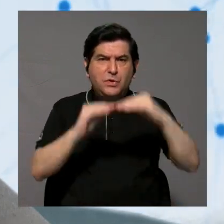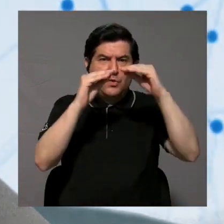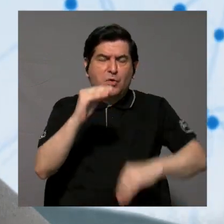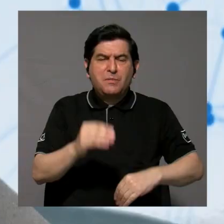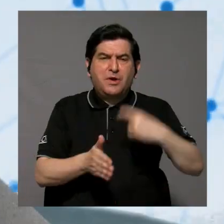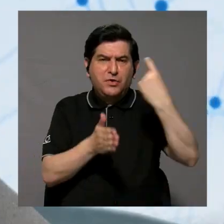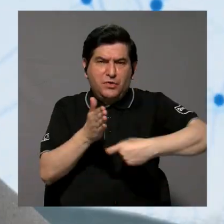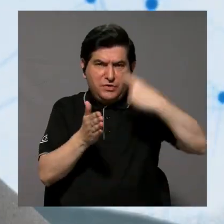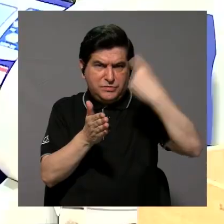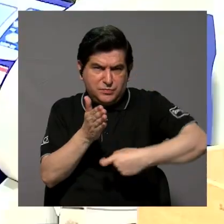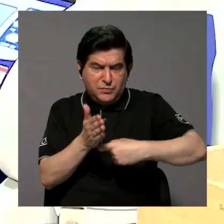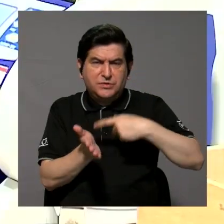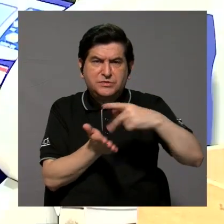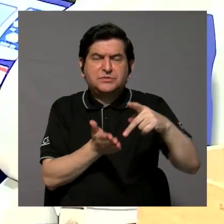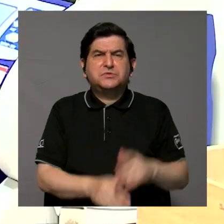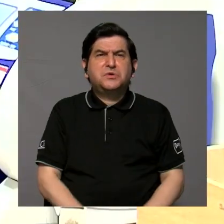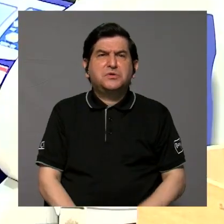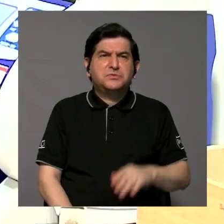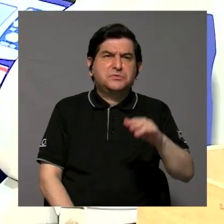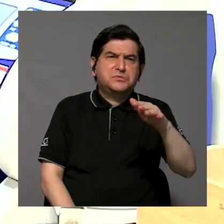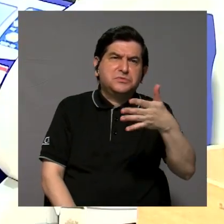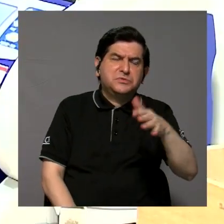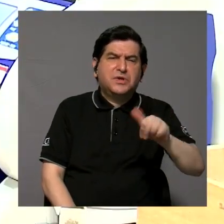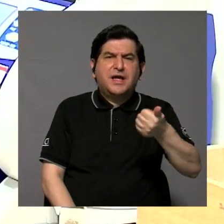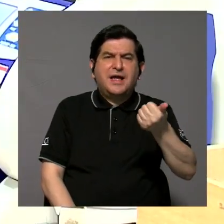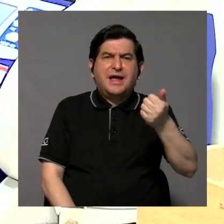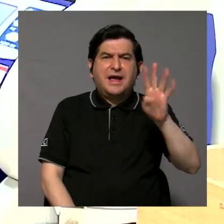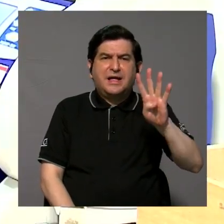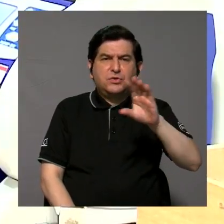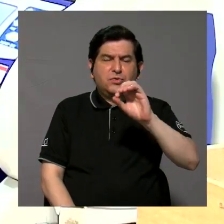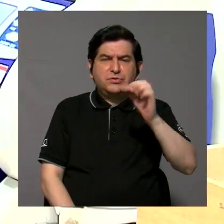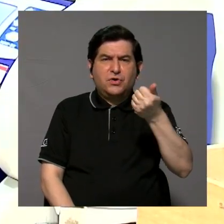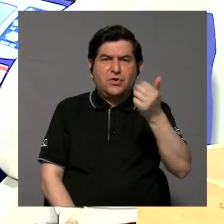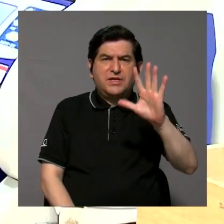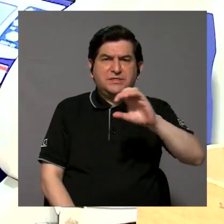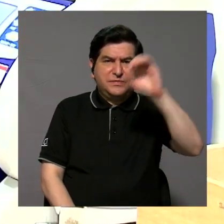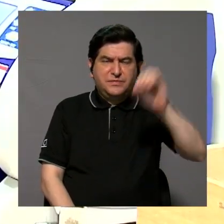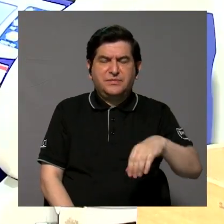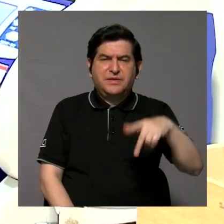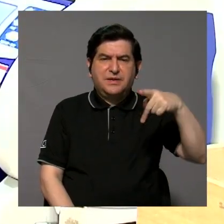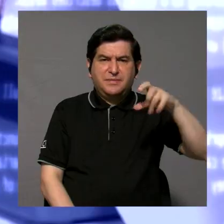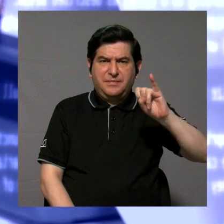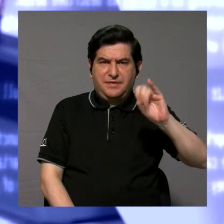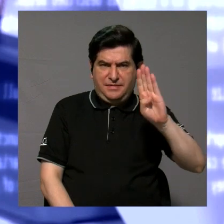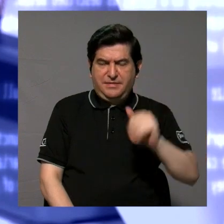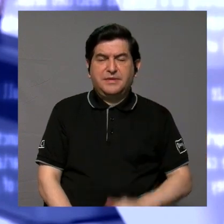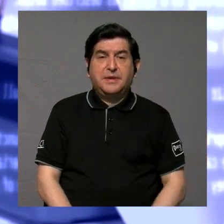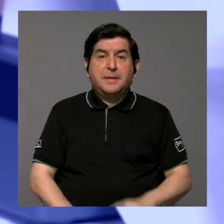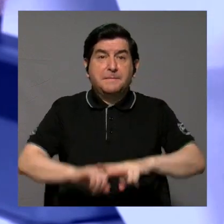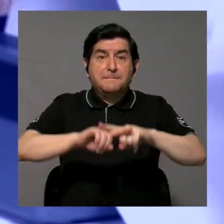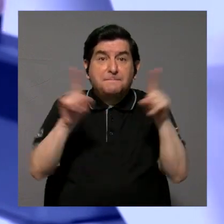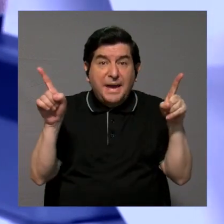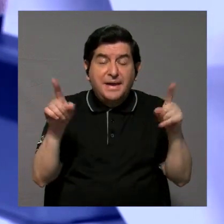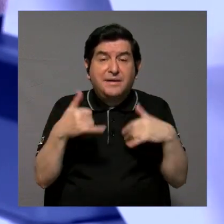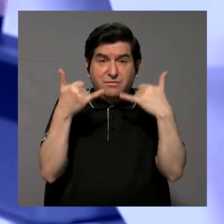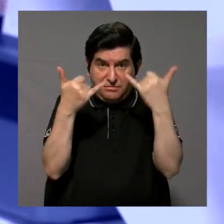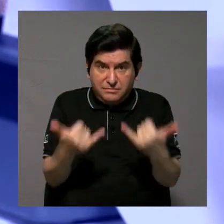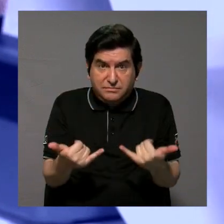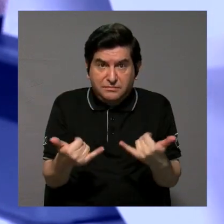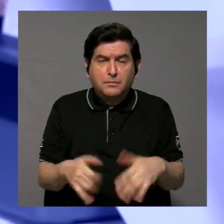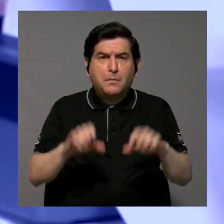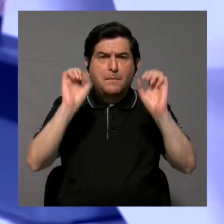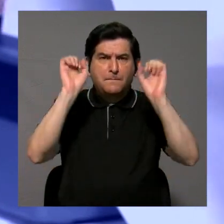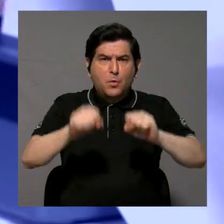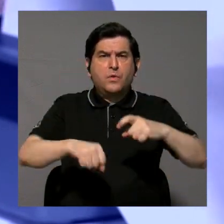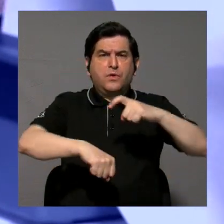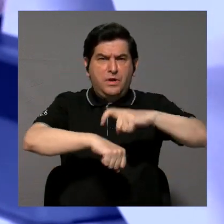carga tributaria, que rondará alrededor del 14-15% con respecto al Producto Interno Bruto, ¿por qué en este momento, que pudo